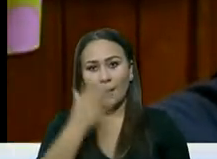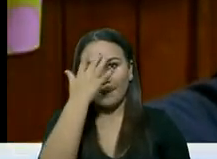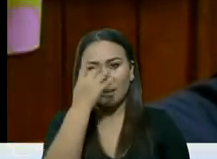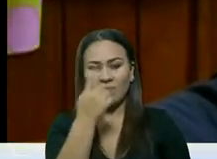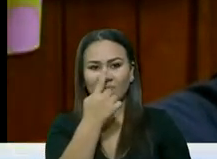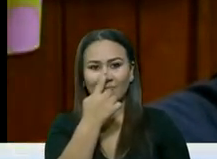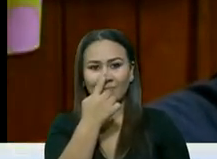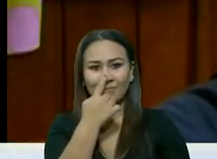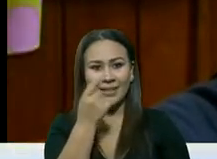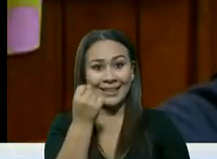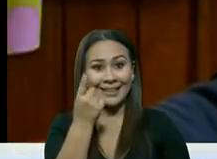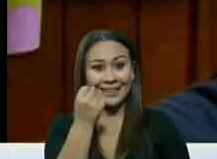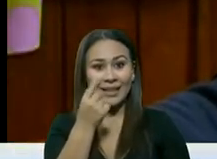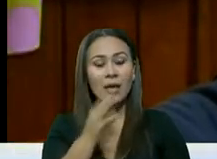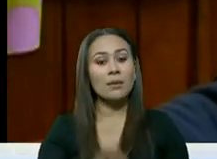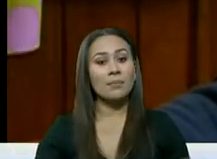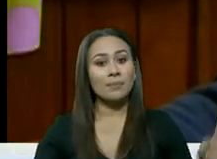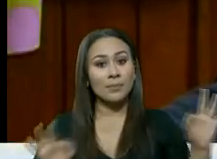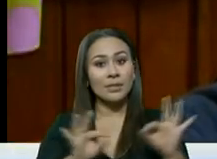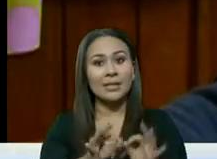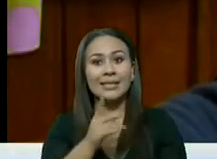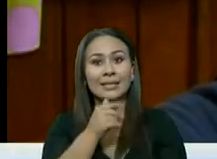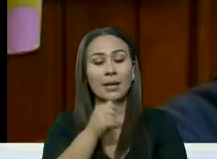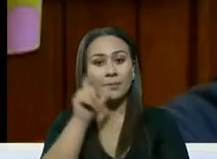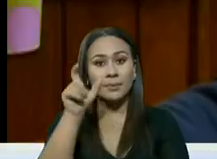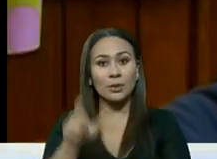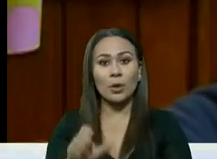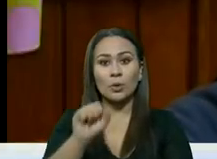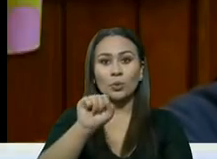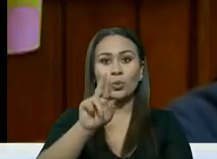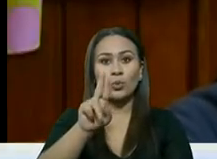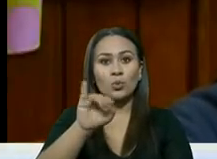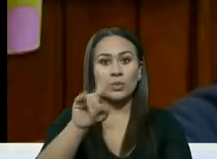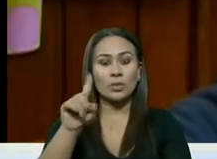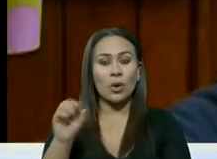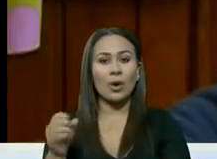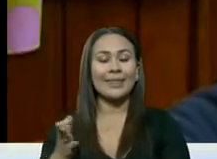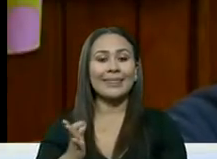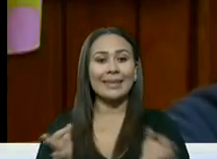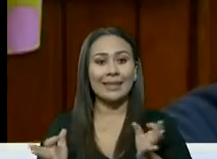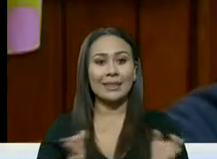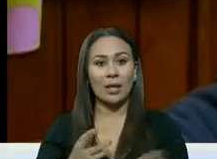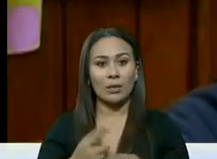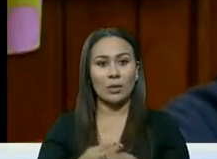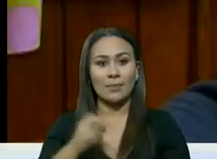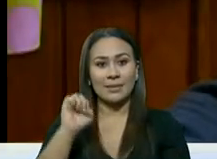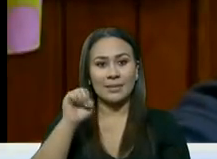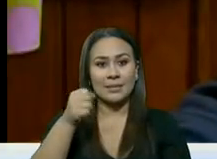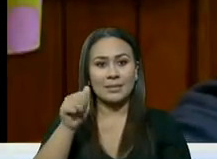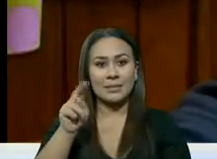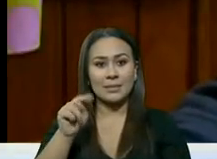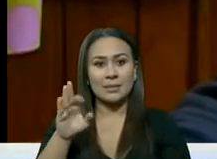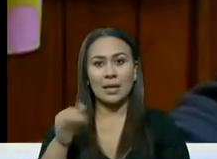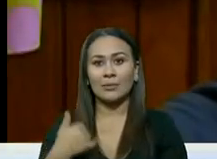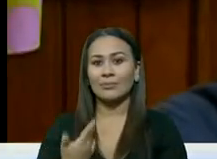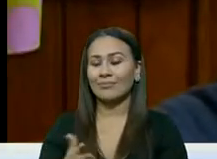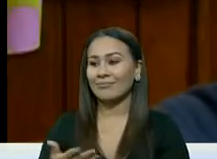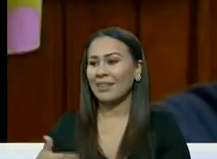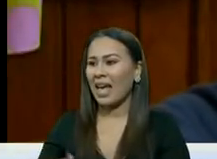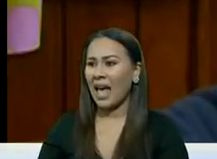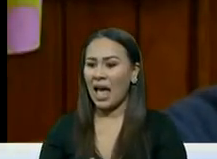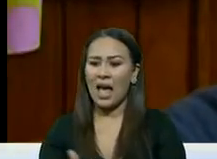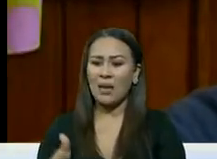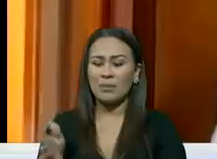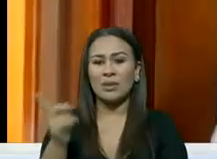intuición fundamental del señor suizo de abrirnos una tienda en Santa Clara, cuando no teníamos ni camino bueno